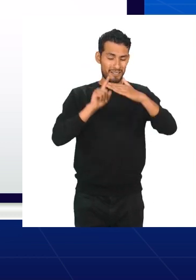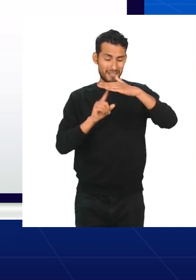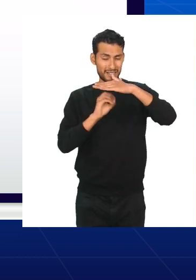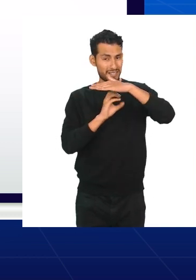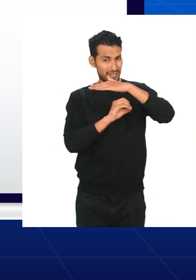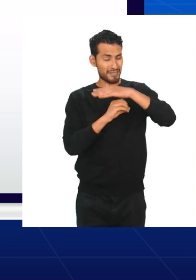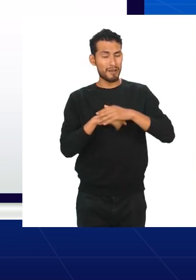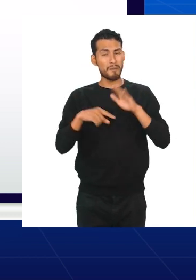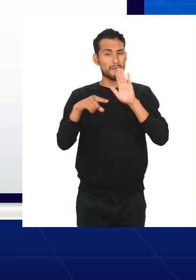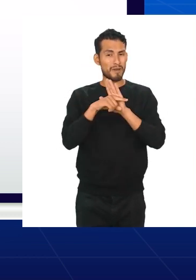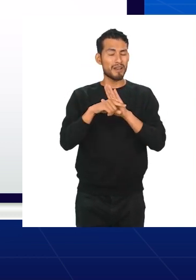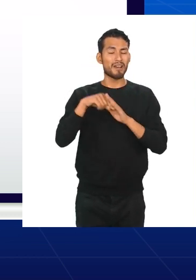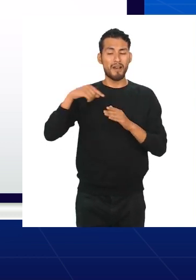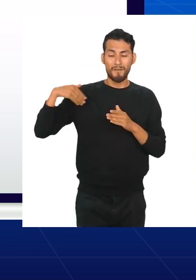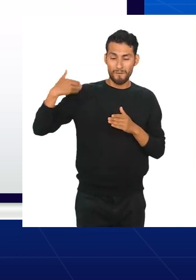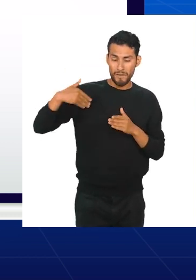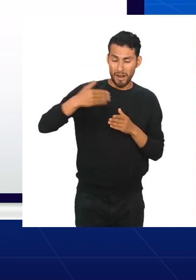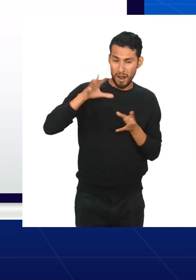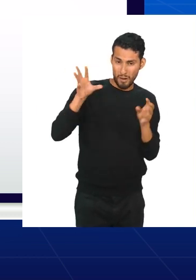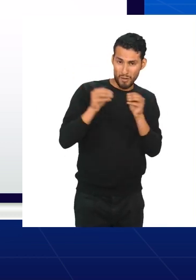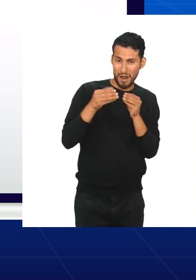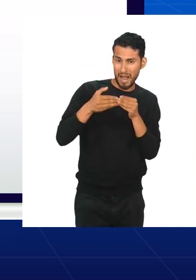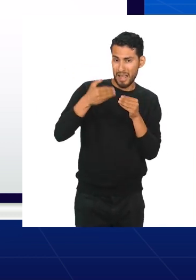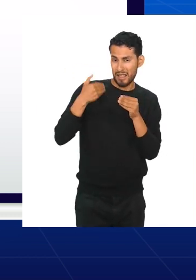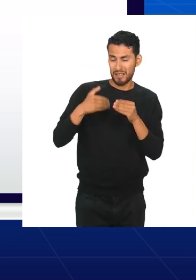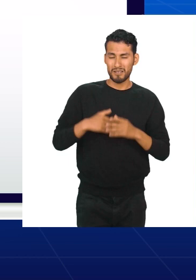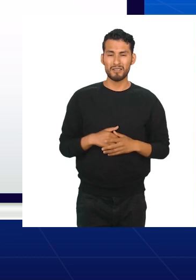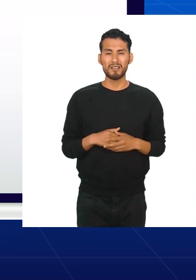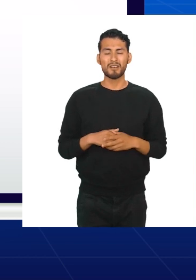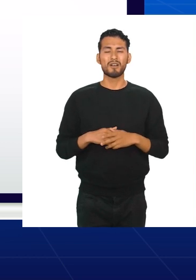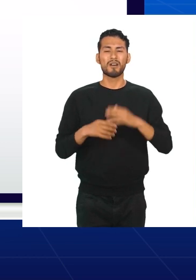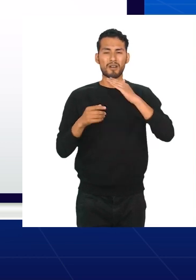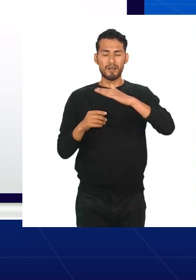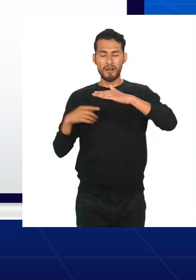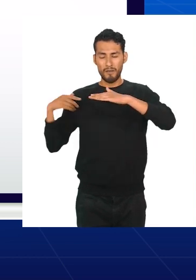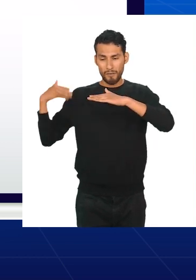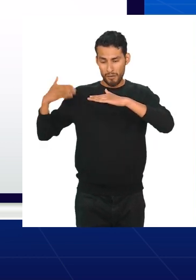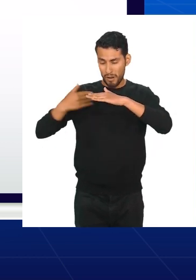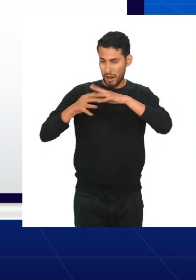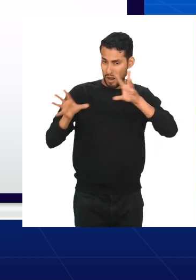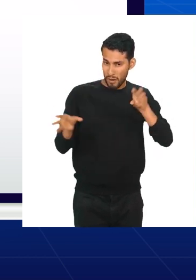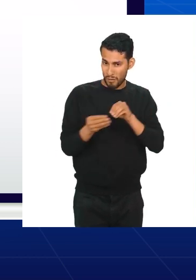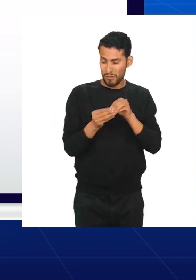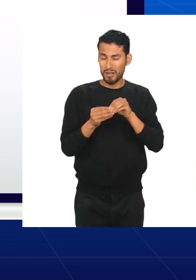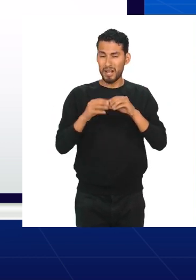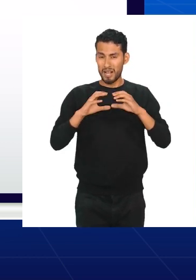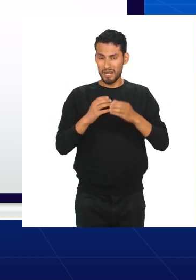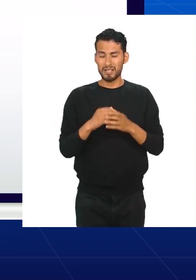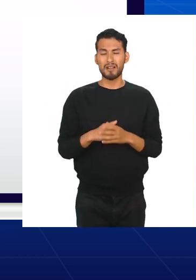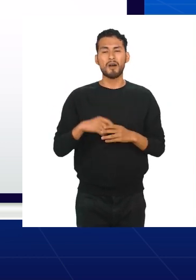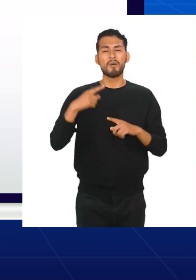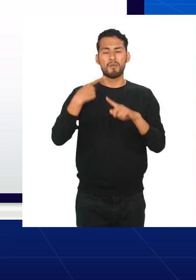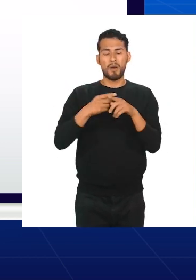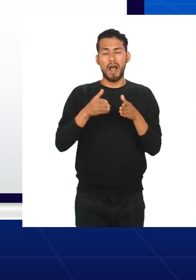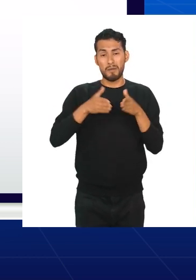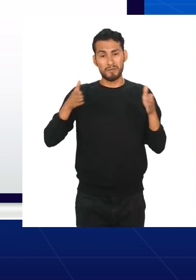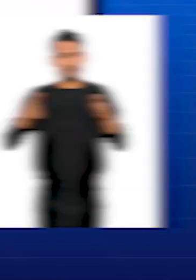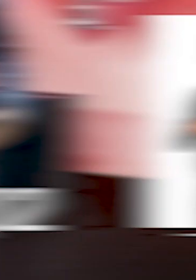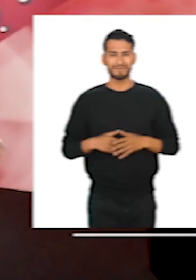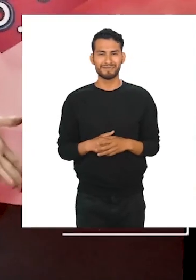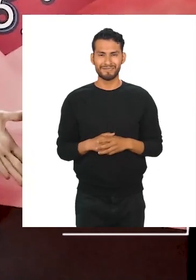100 menos la frecuencia acumulada anterior sobre la frecuencia absoluta de la clase por la